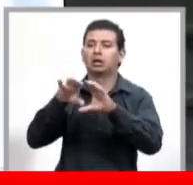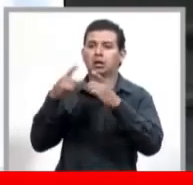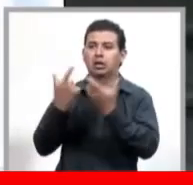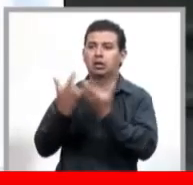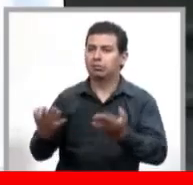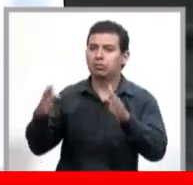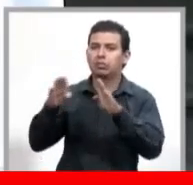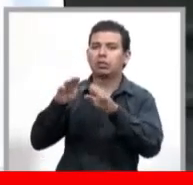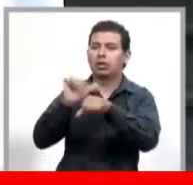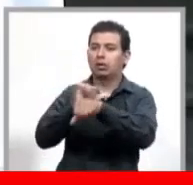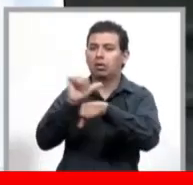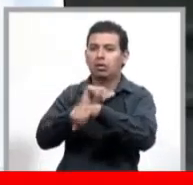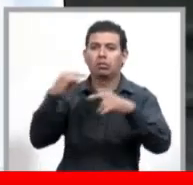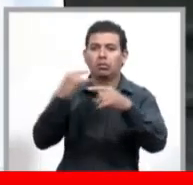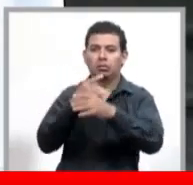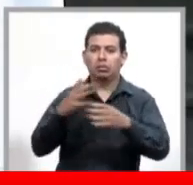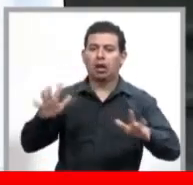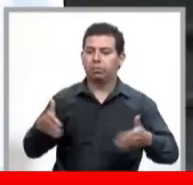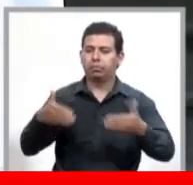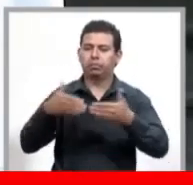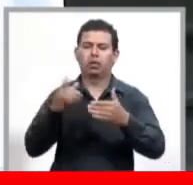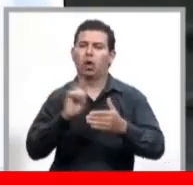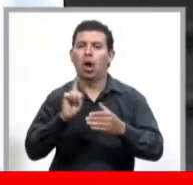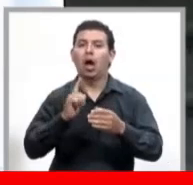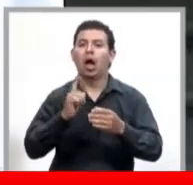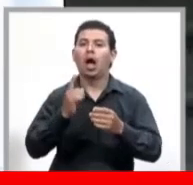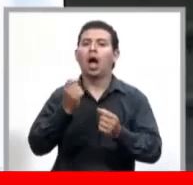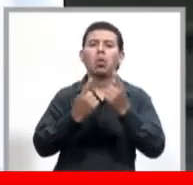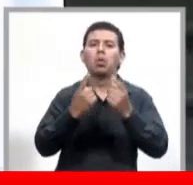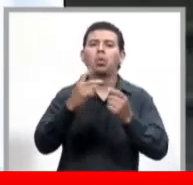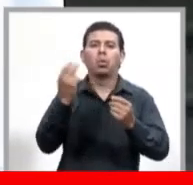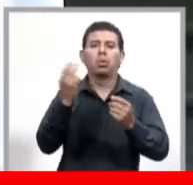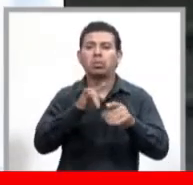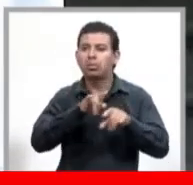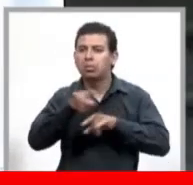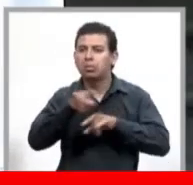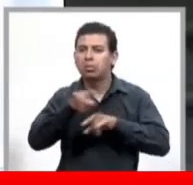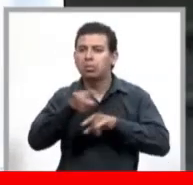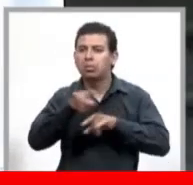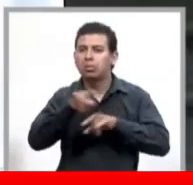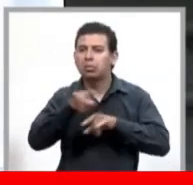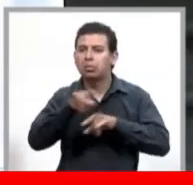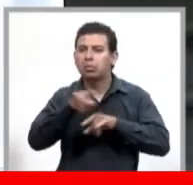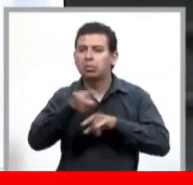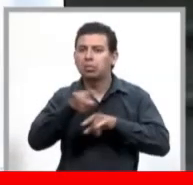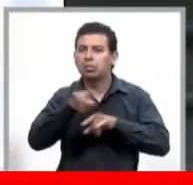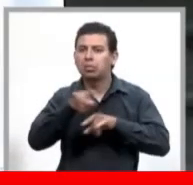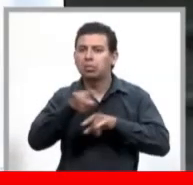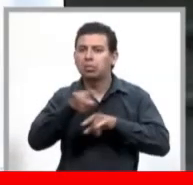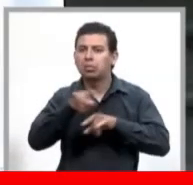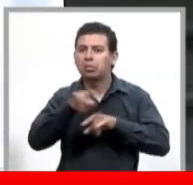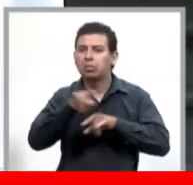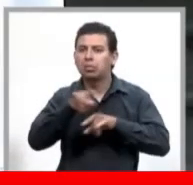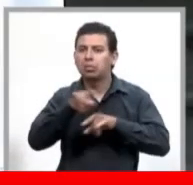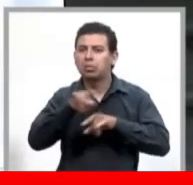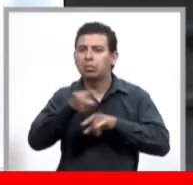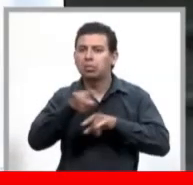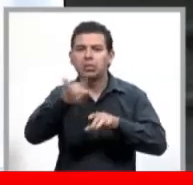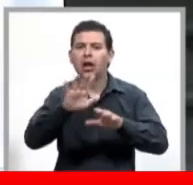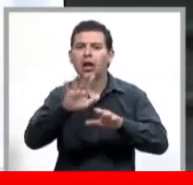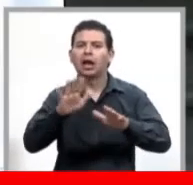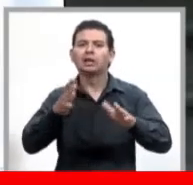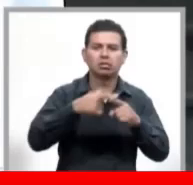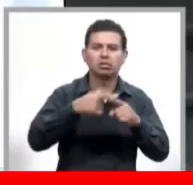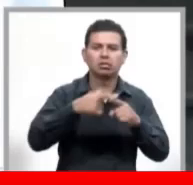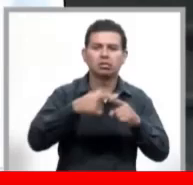tránsito, que debe ser libre, pero sí solamente podrán realizarse las actividades